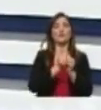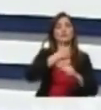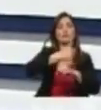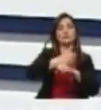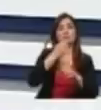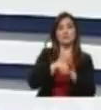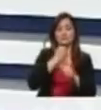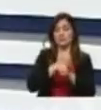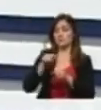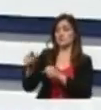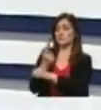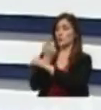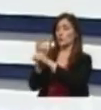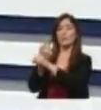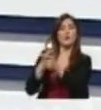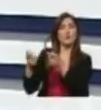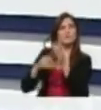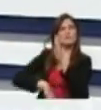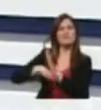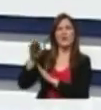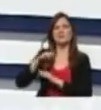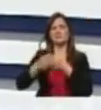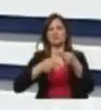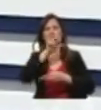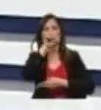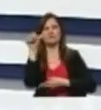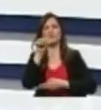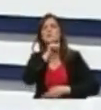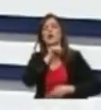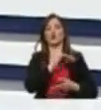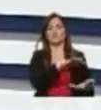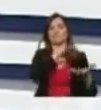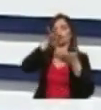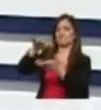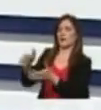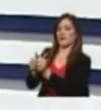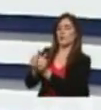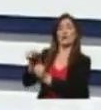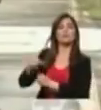donde se realiza la mayor cantidad de operaciones contra el narcotráfico y el crimen organizado.